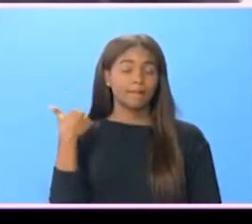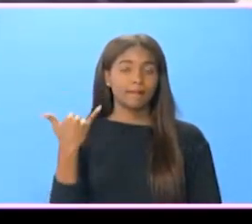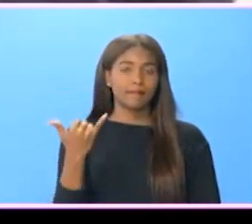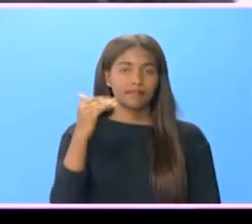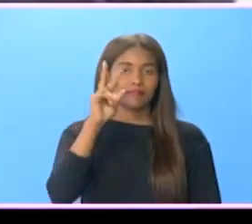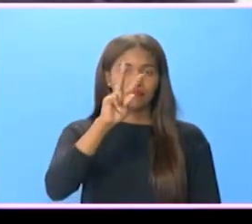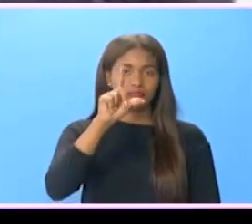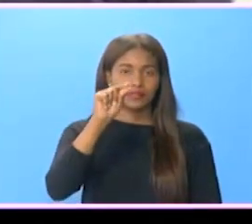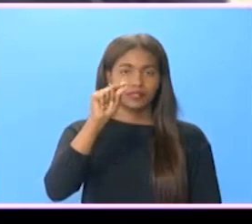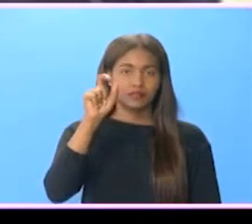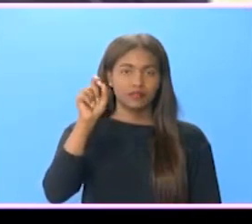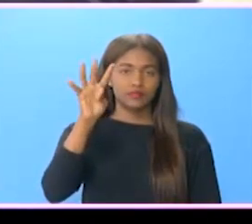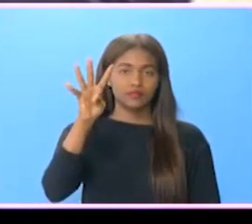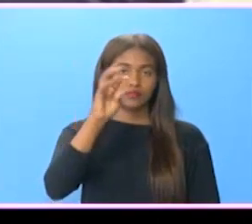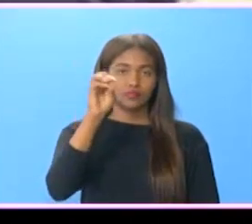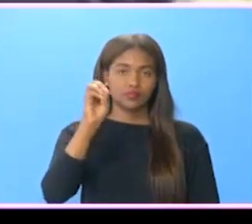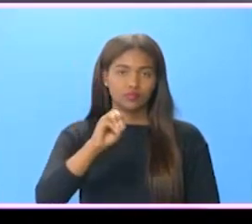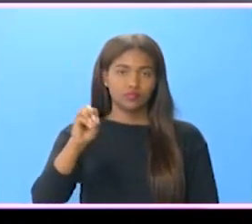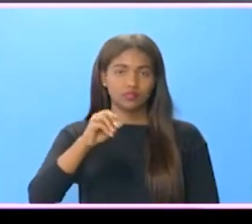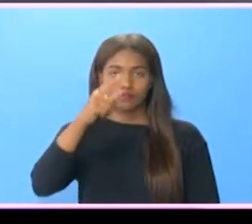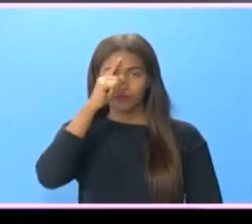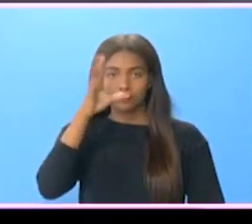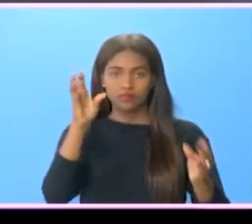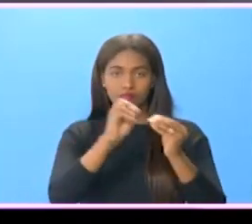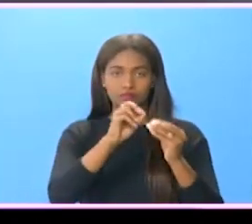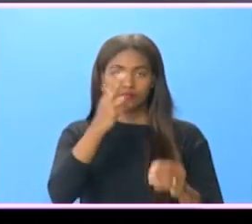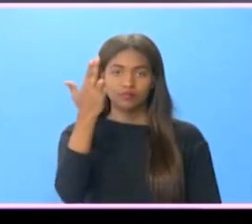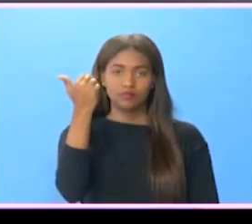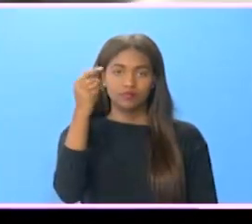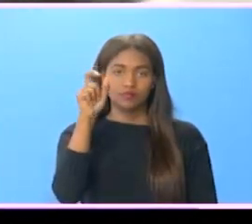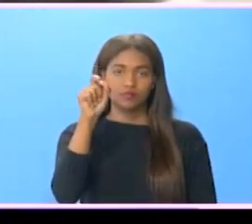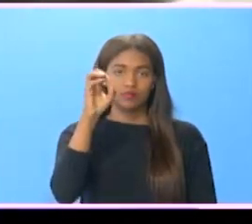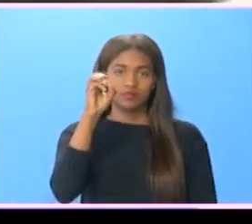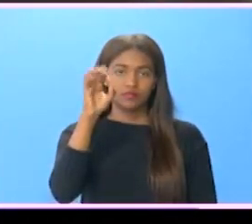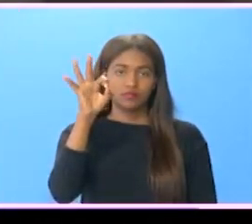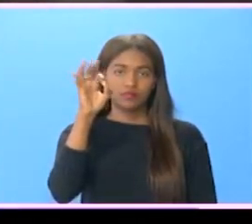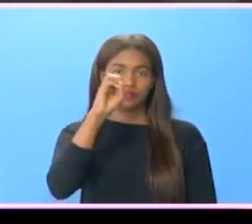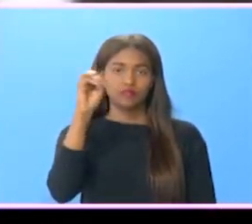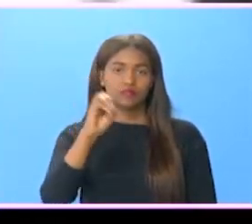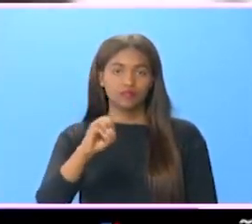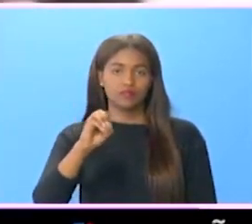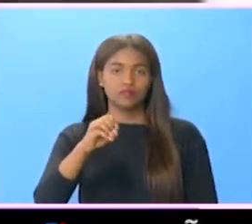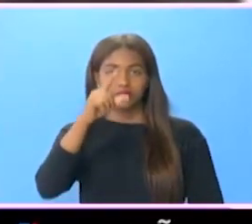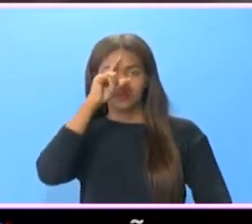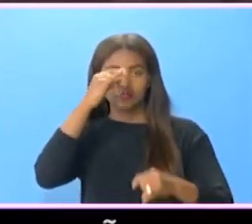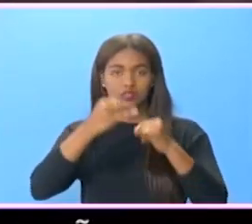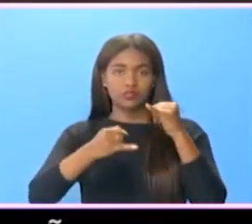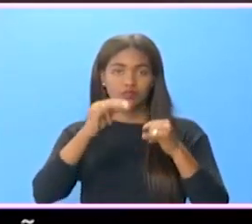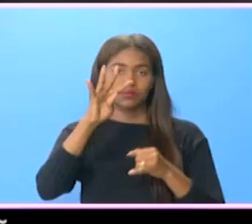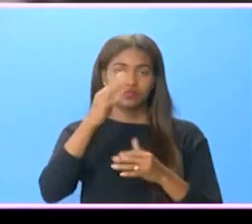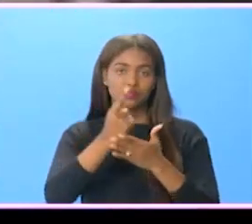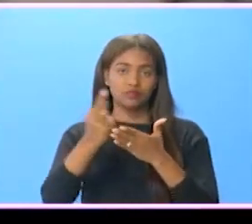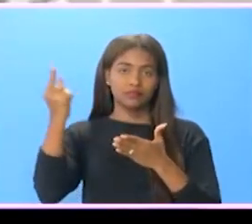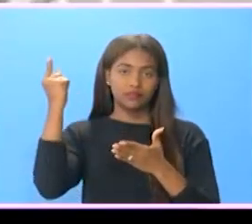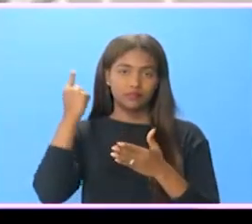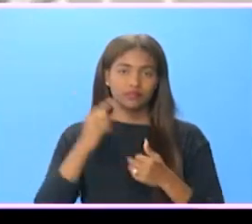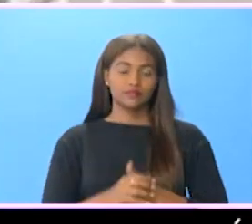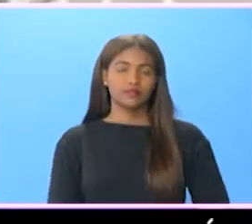en 20.4% para un total de 13.09% en las últimas 4